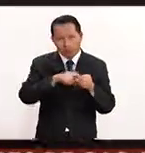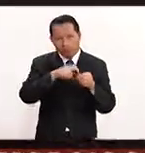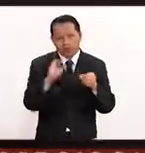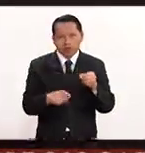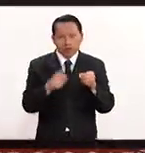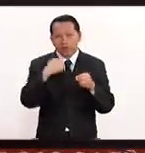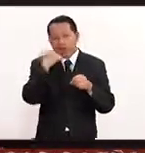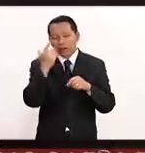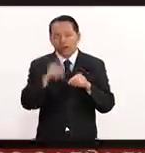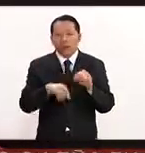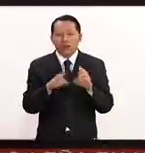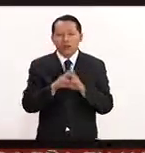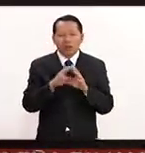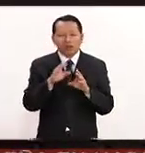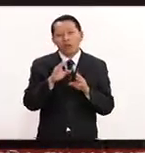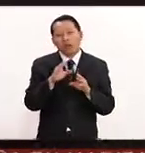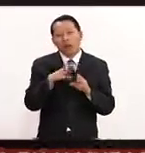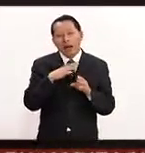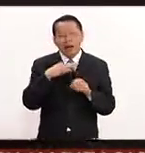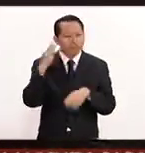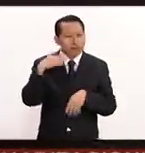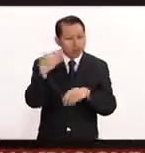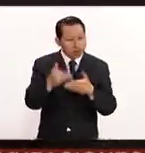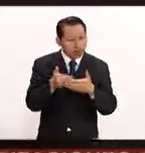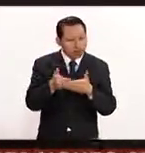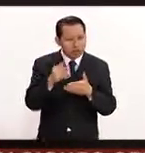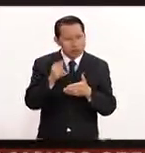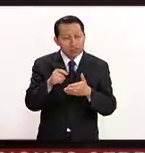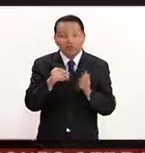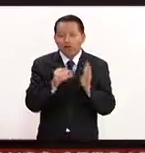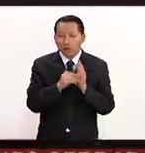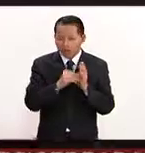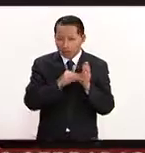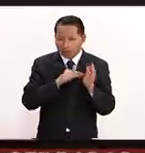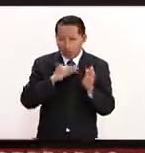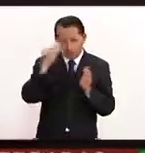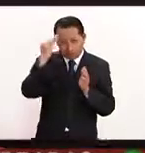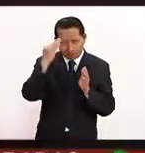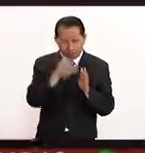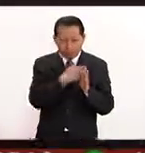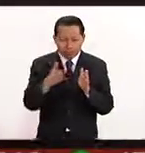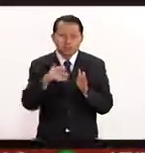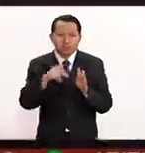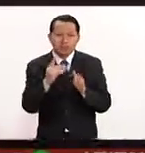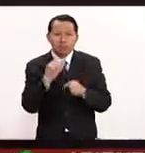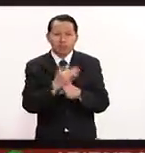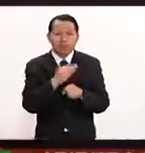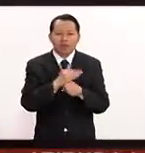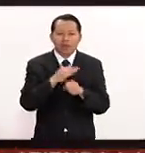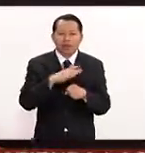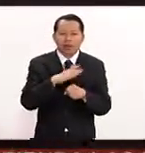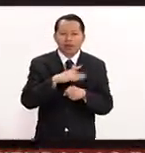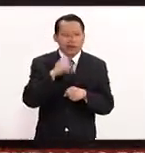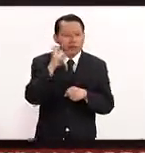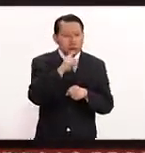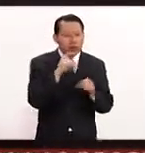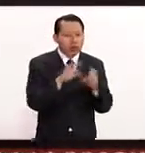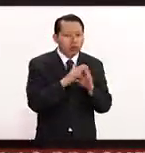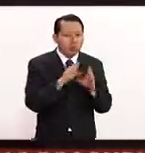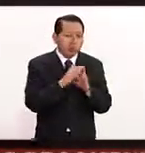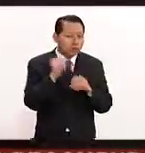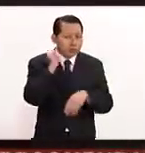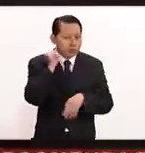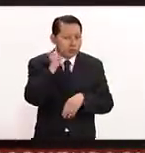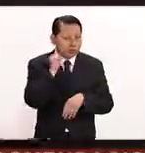que quería invocarlo antes de finales de marzo. Todavía se puede atener a sus tiempos, pero ahorita tiene un leve contratiempo en la Cámara Alta de